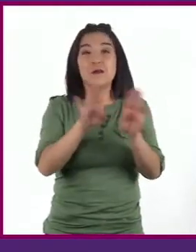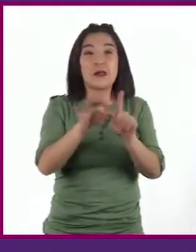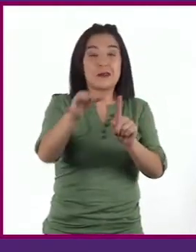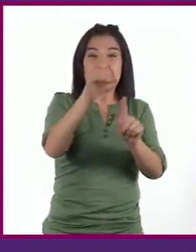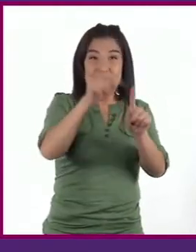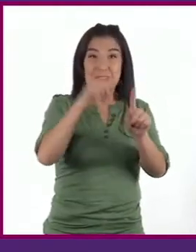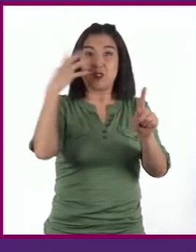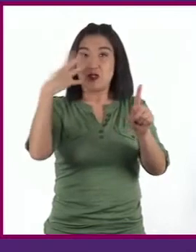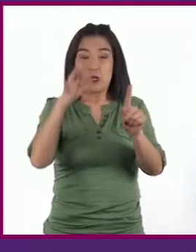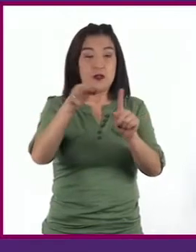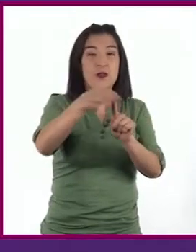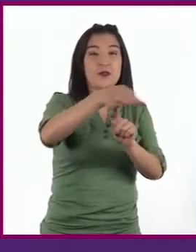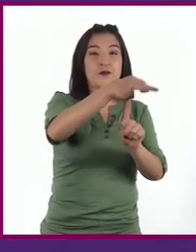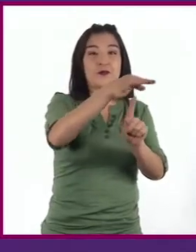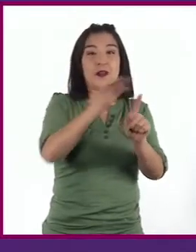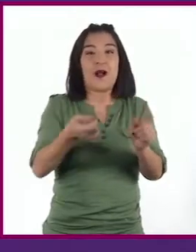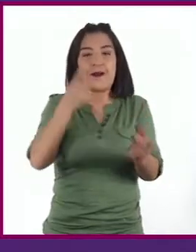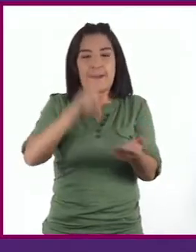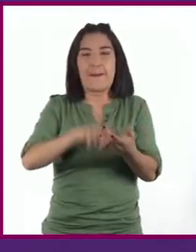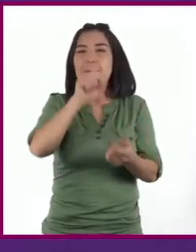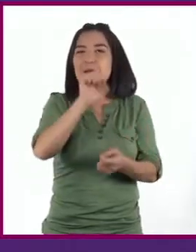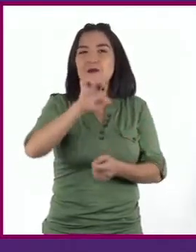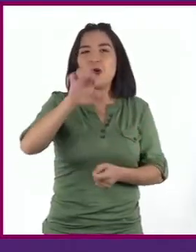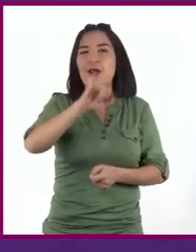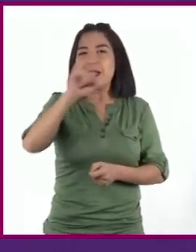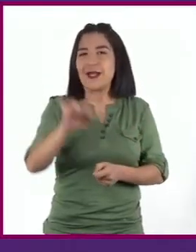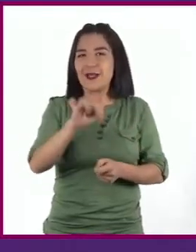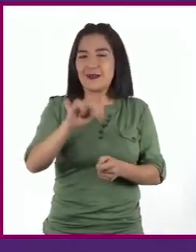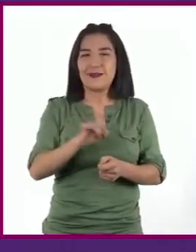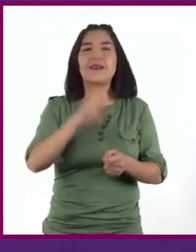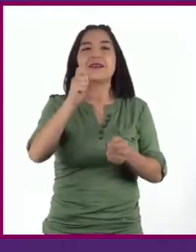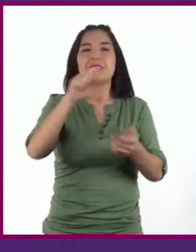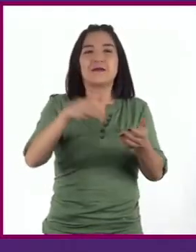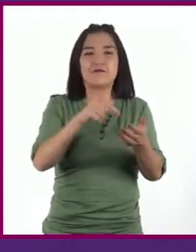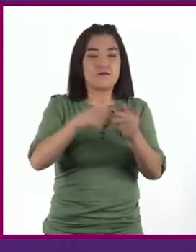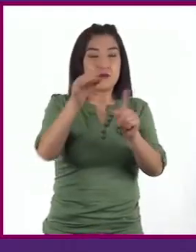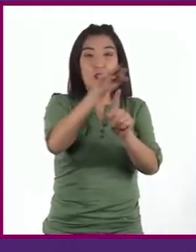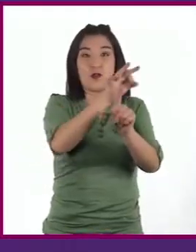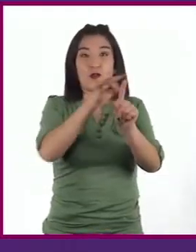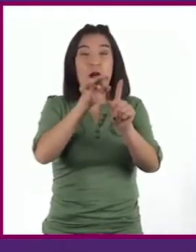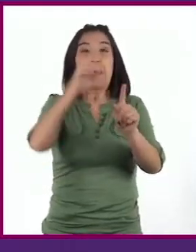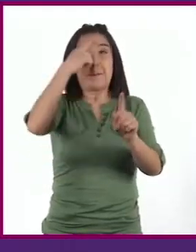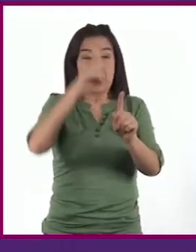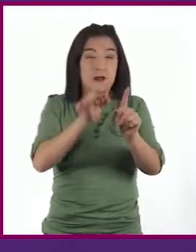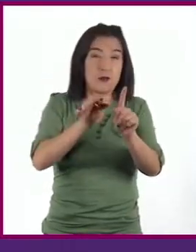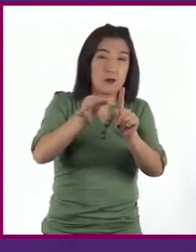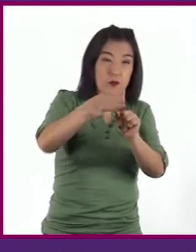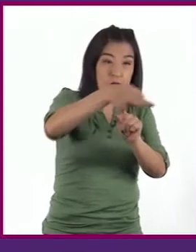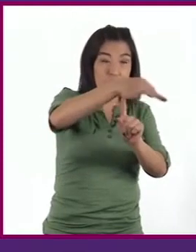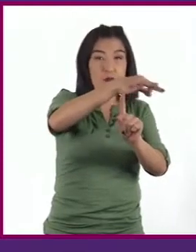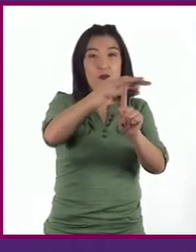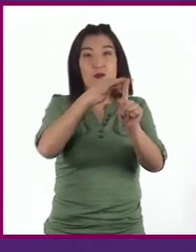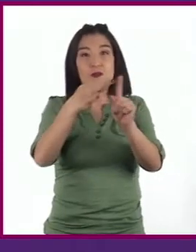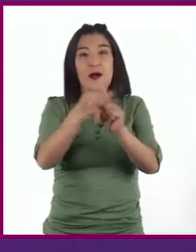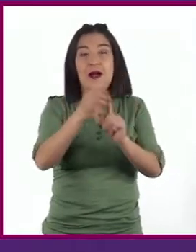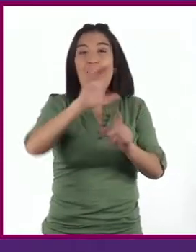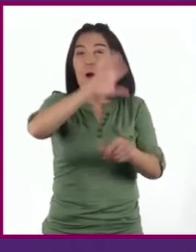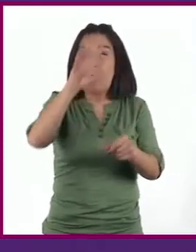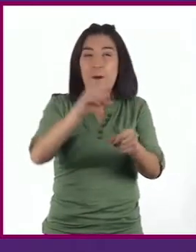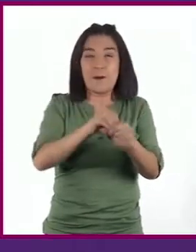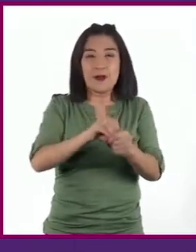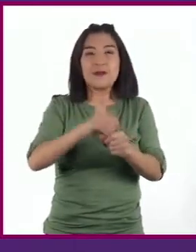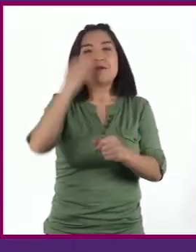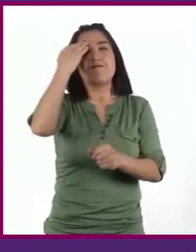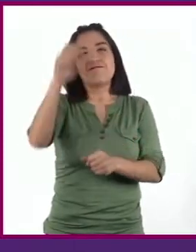Sol, está girando sobre su propio eje, y para dar un giro completo tarda 24 horas. A